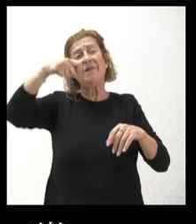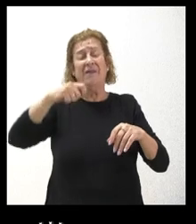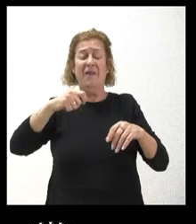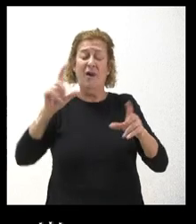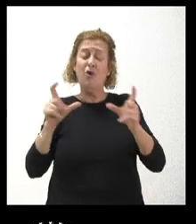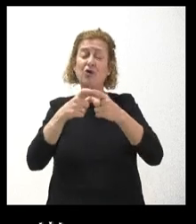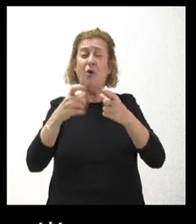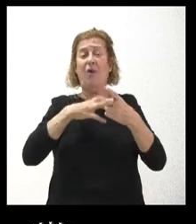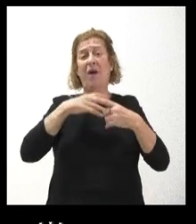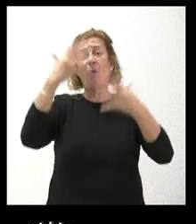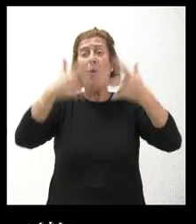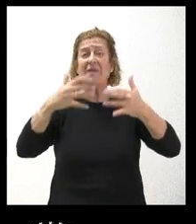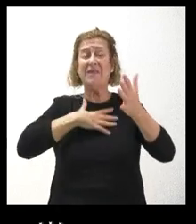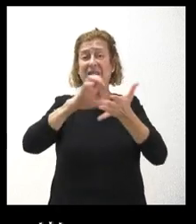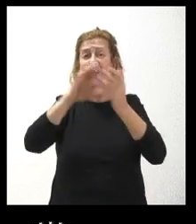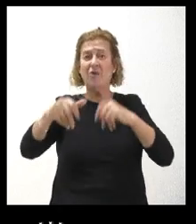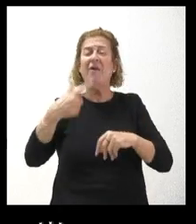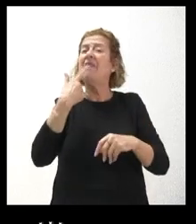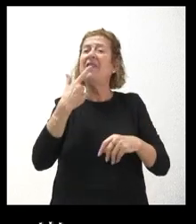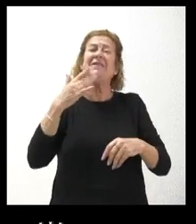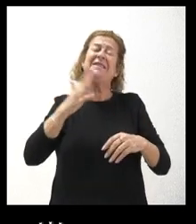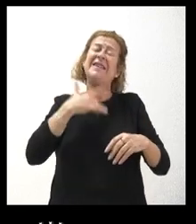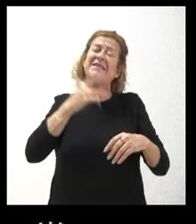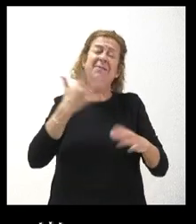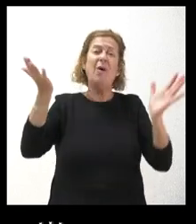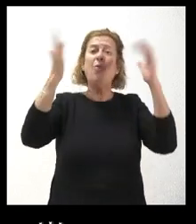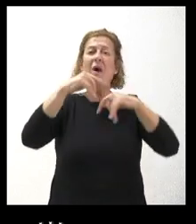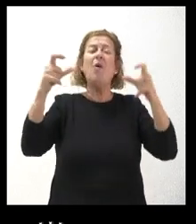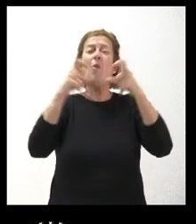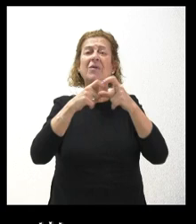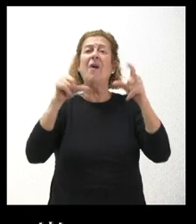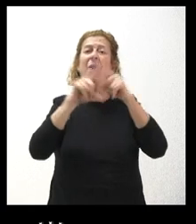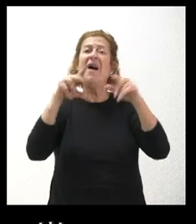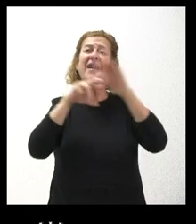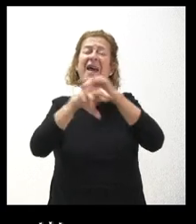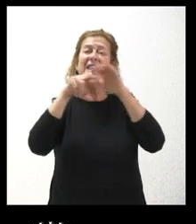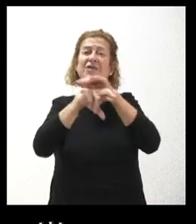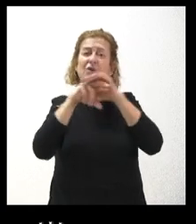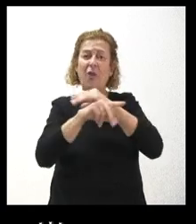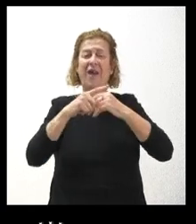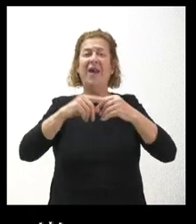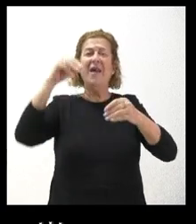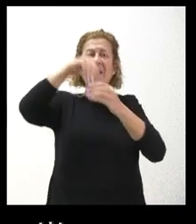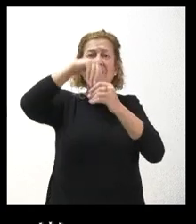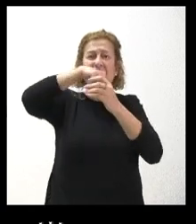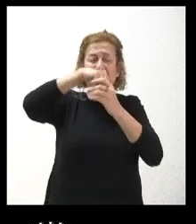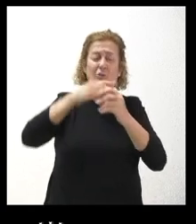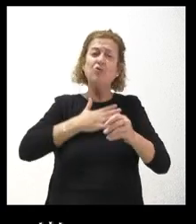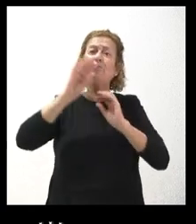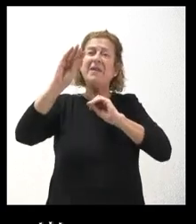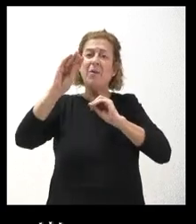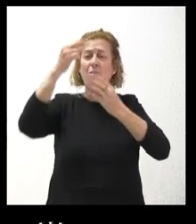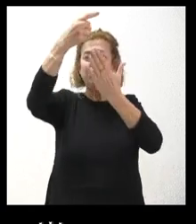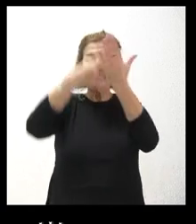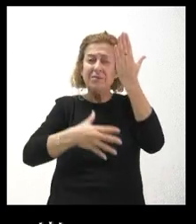León ha lamentado que la junta no disponga de un registro de inventario que recoja todos los bienes y derechos que integran su patrimonio se va a hacer